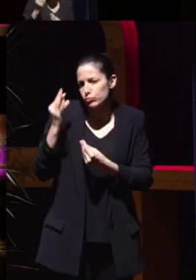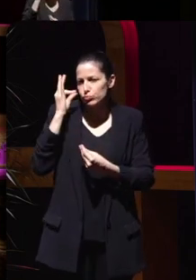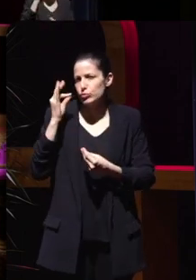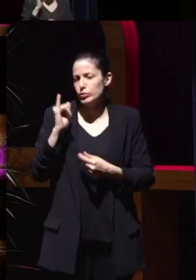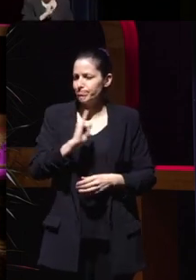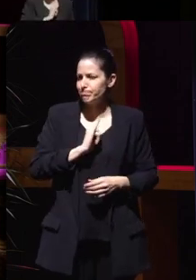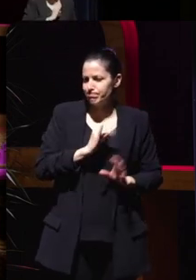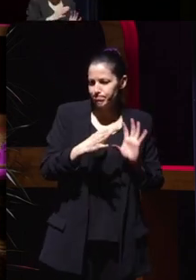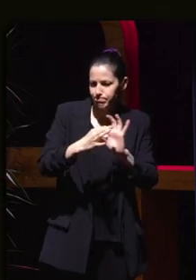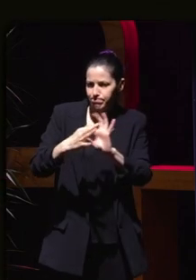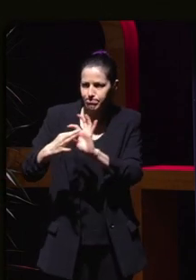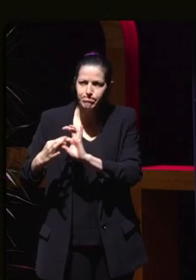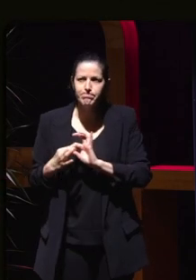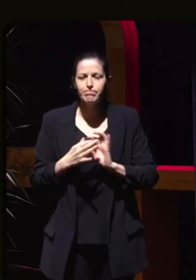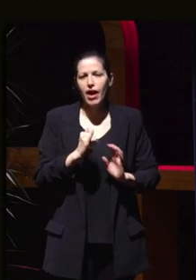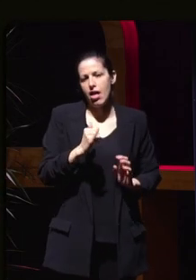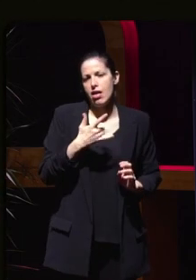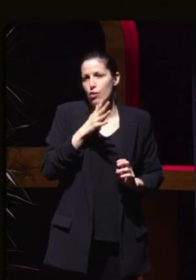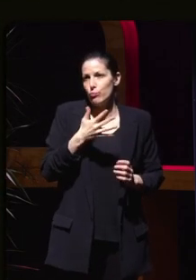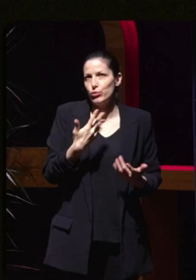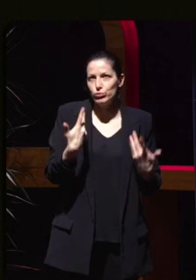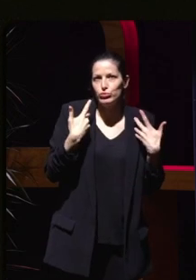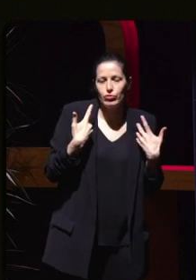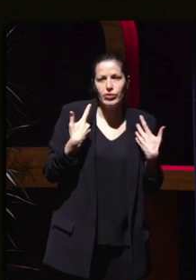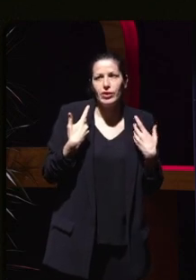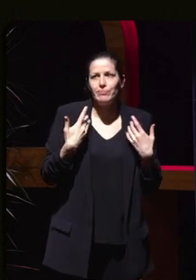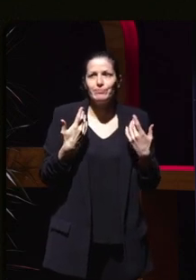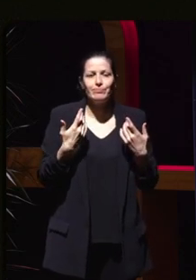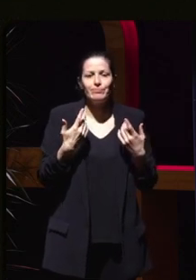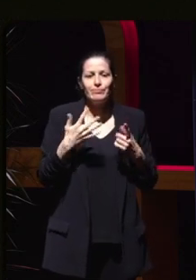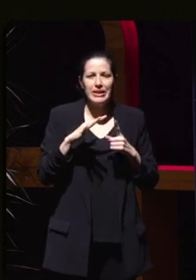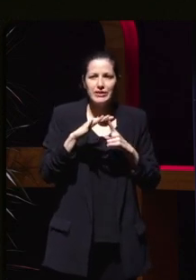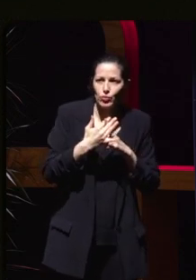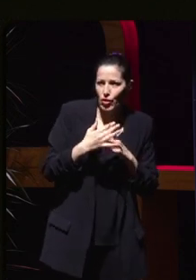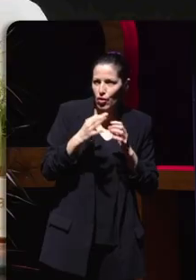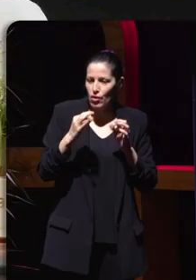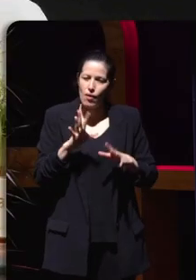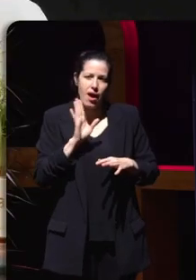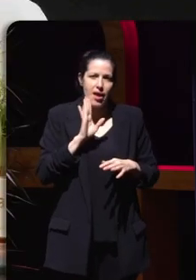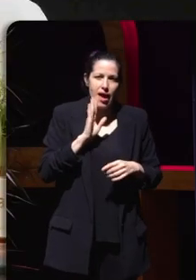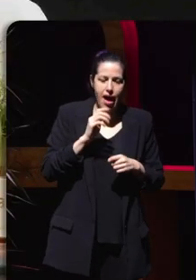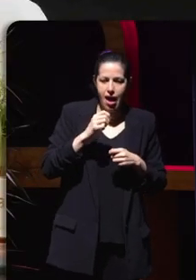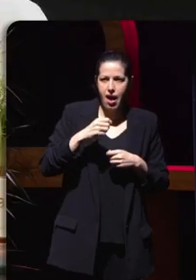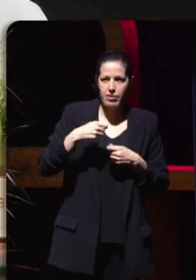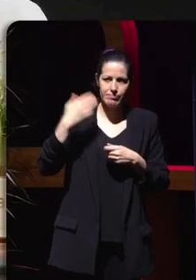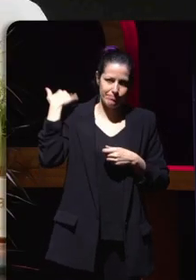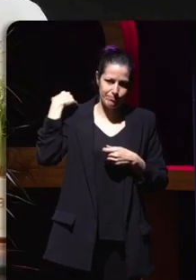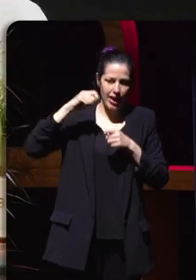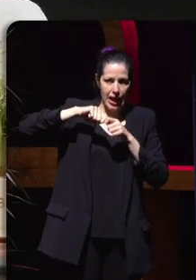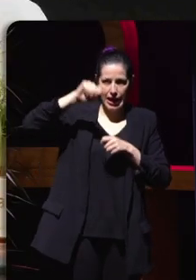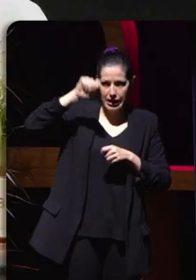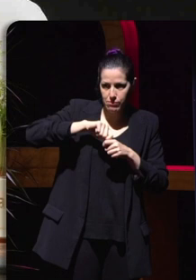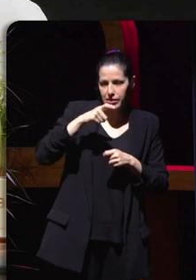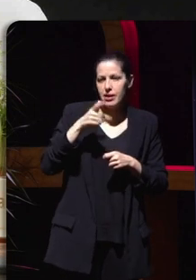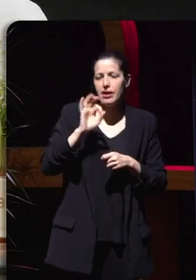todas hemos sufrido no Exactamente lo de la cremallera Pero si ese tipo de bromitas actitudes paternalistas etcétera